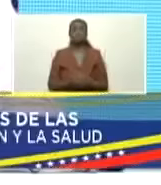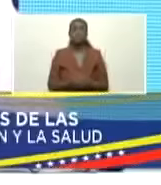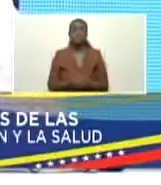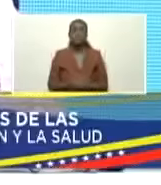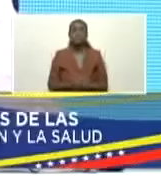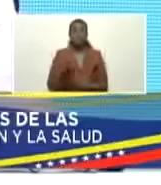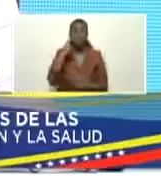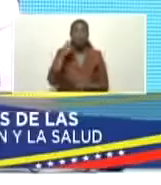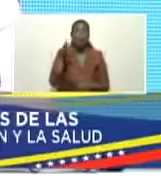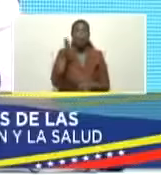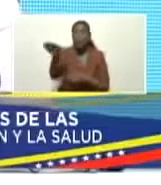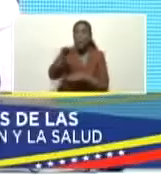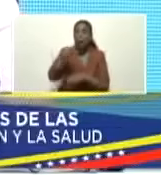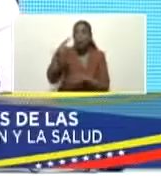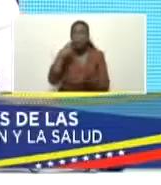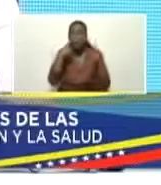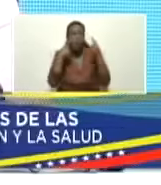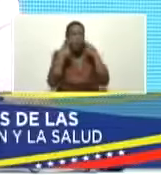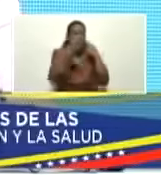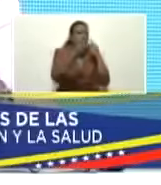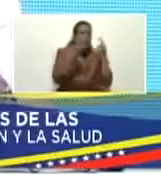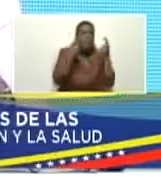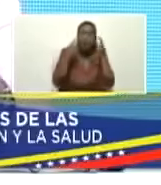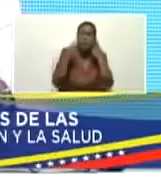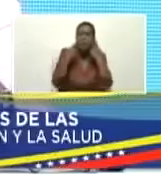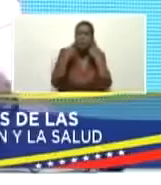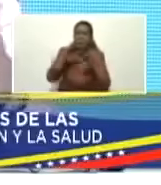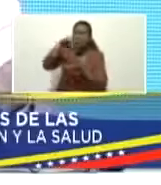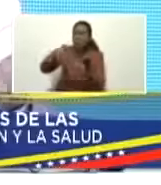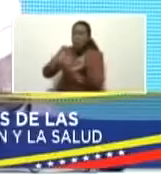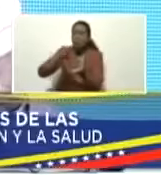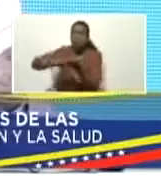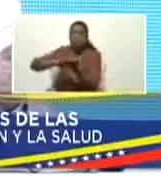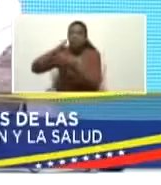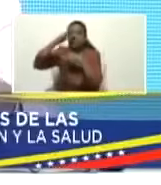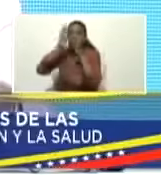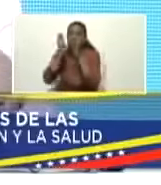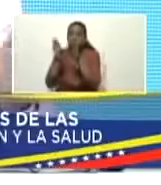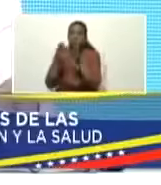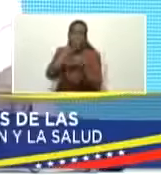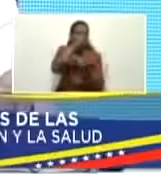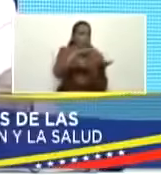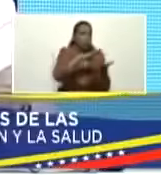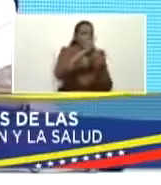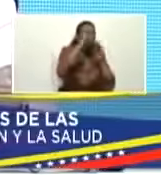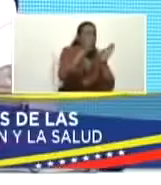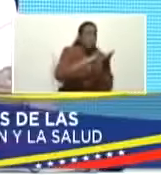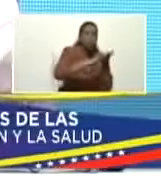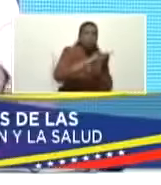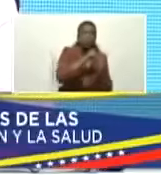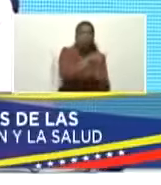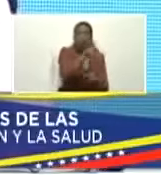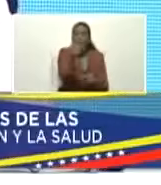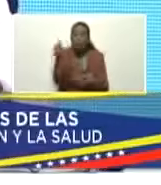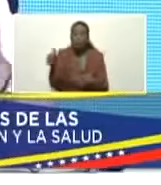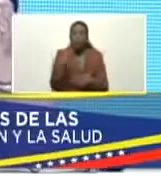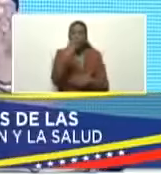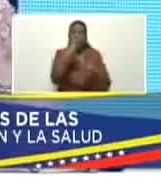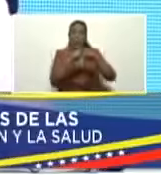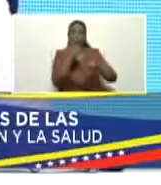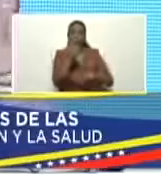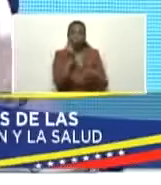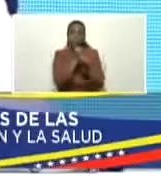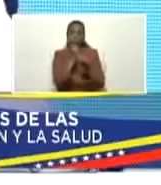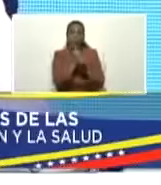Y así por donde vayamos, donde veamos un problema, atendámoslo y busquemos solución. El 1x10 de